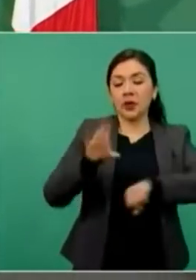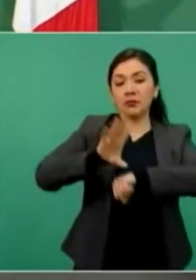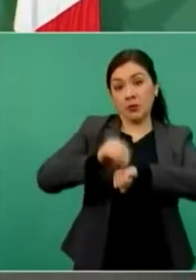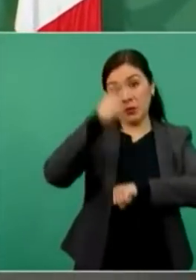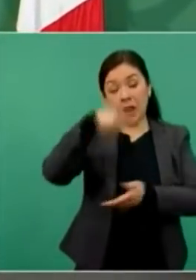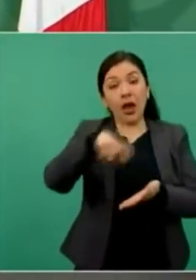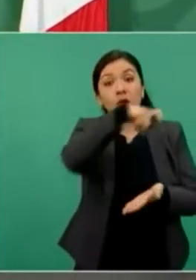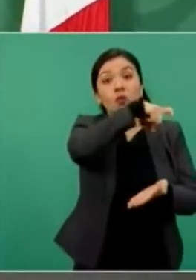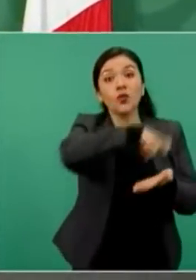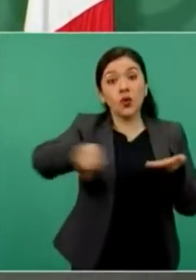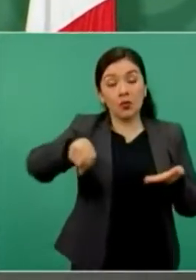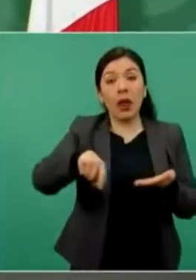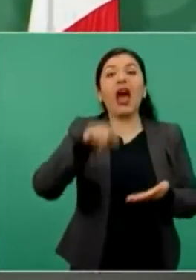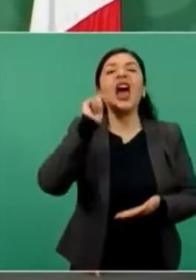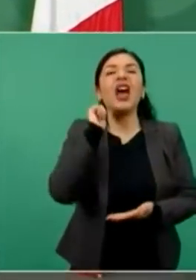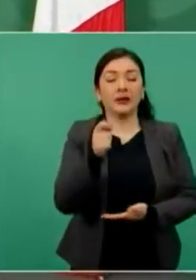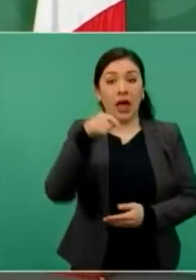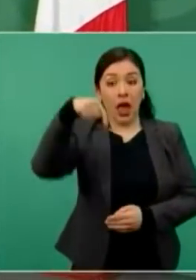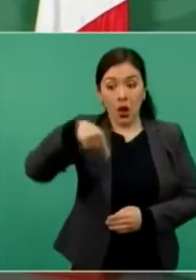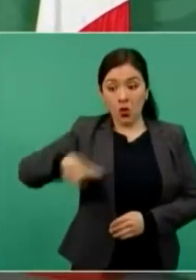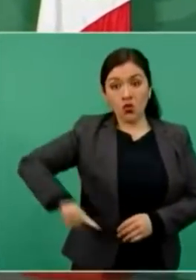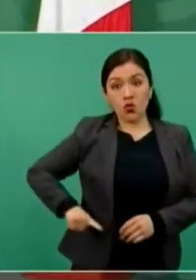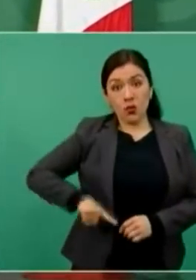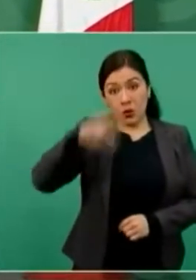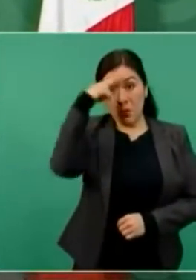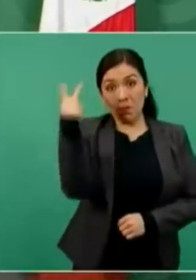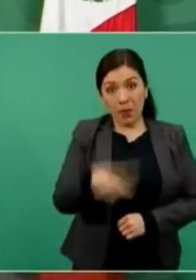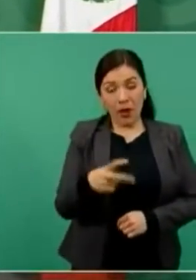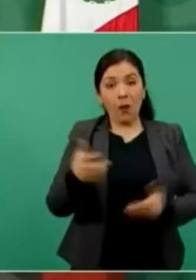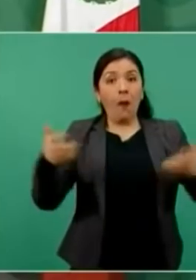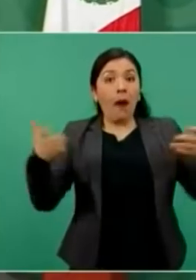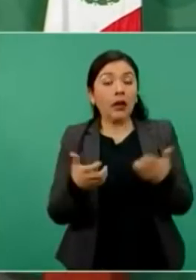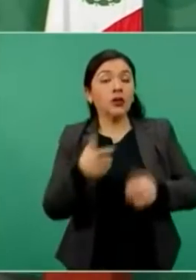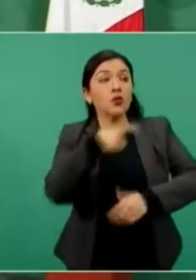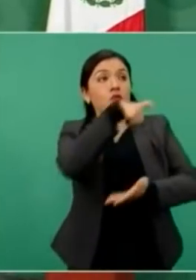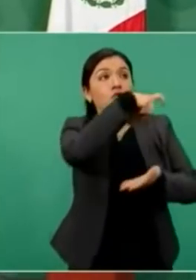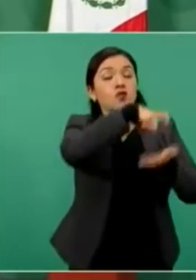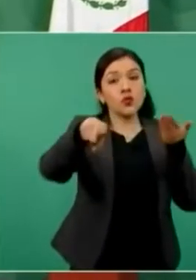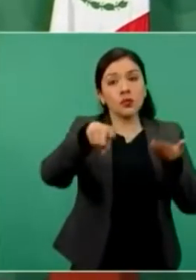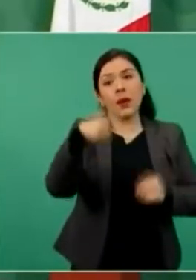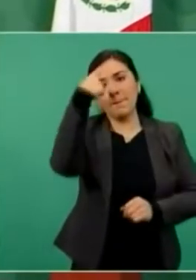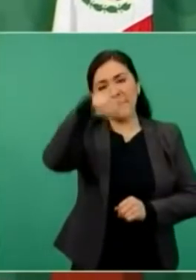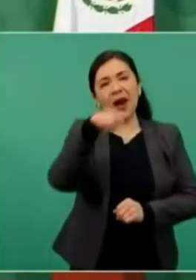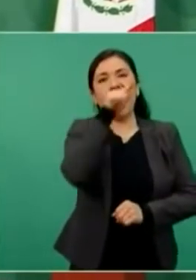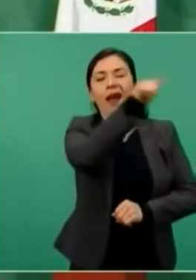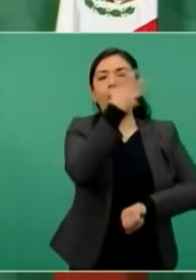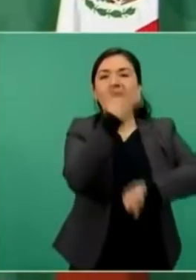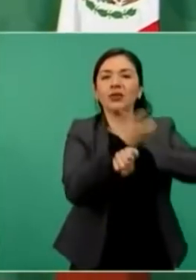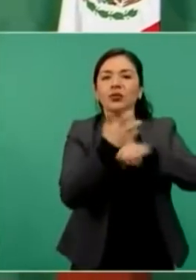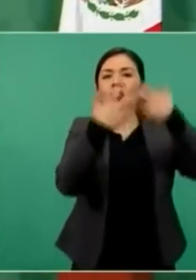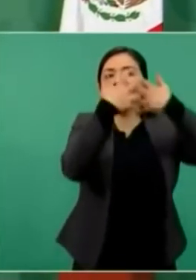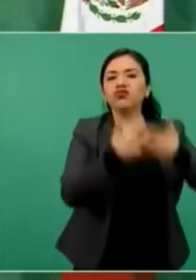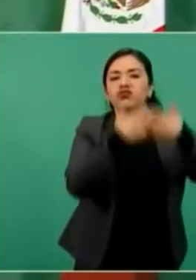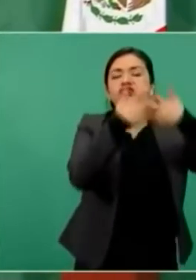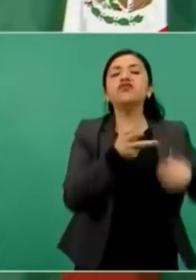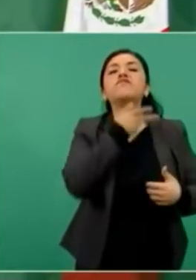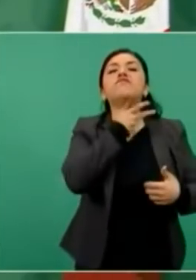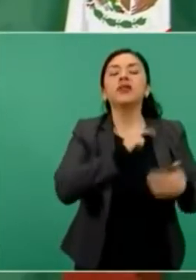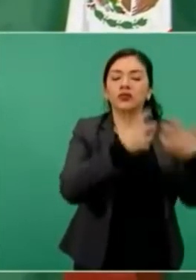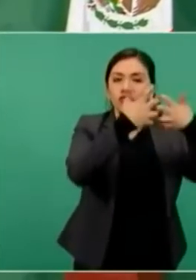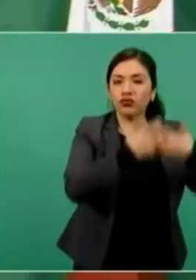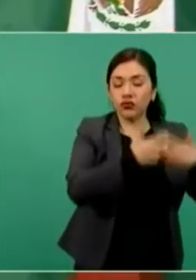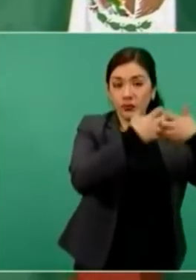el gobierno de mexico de una refinería es algo